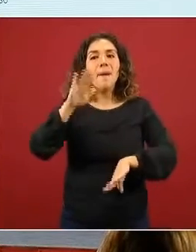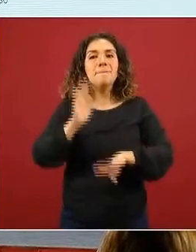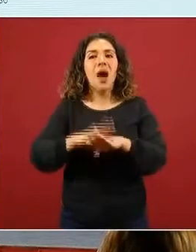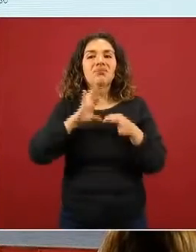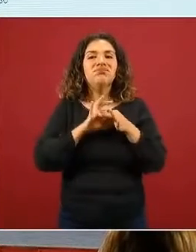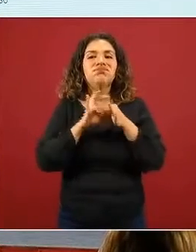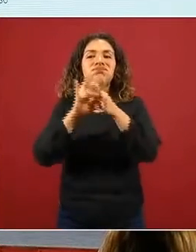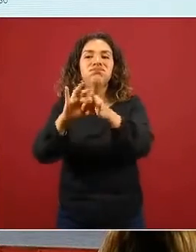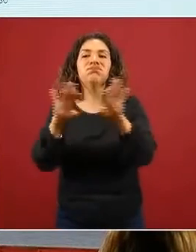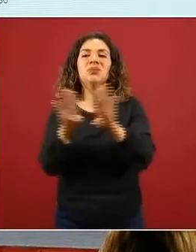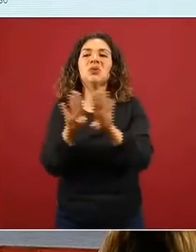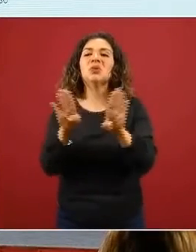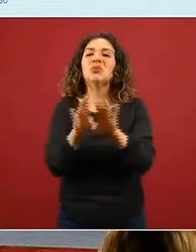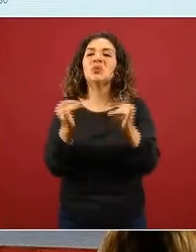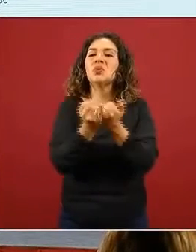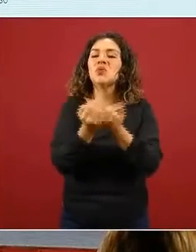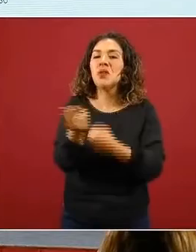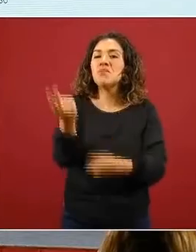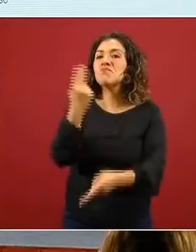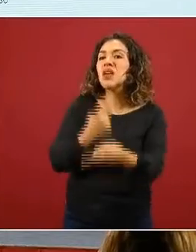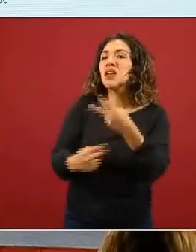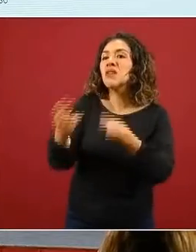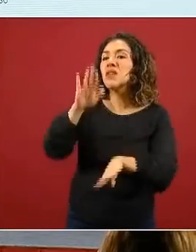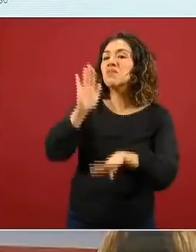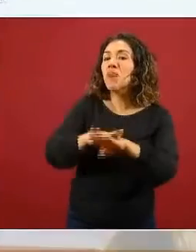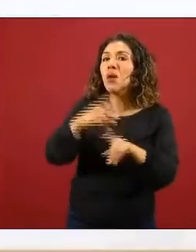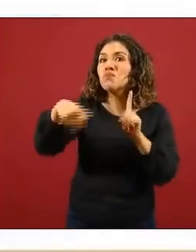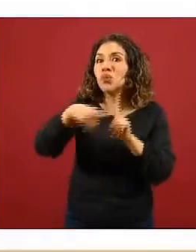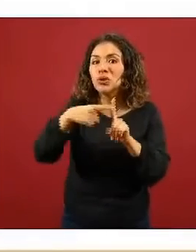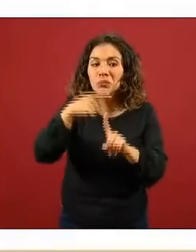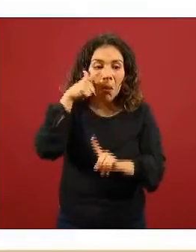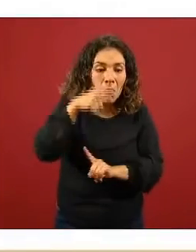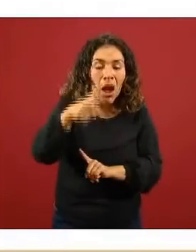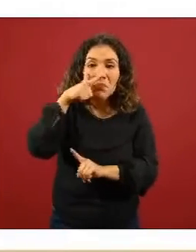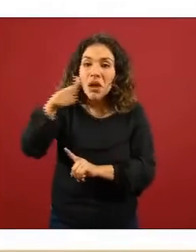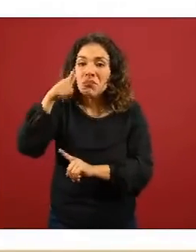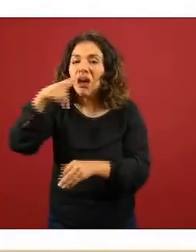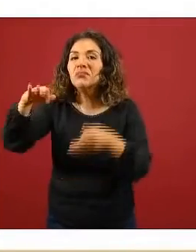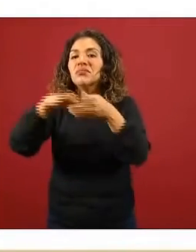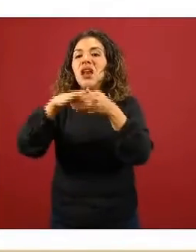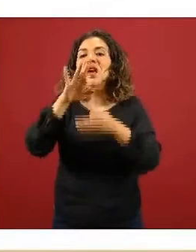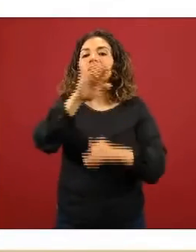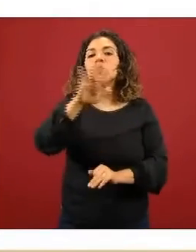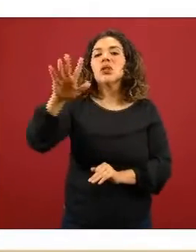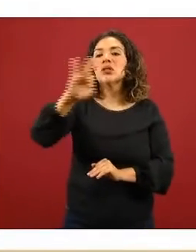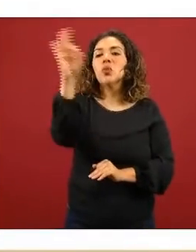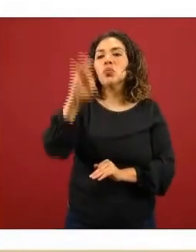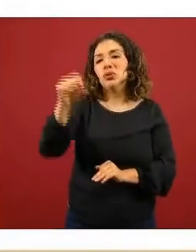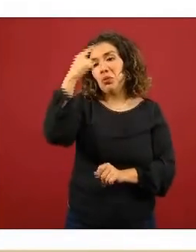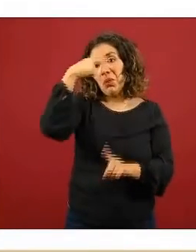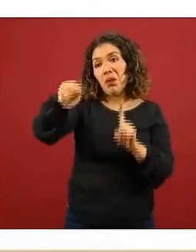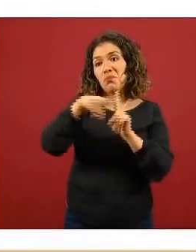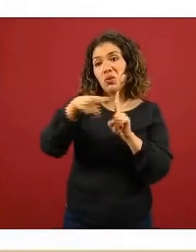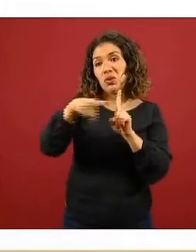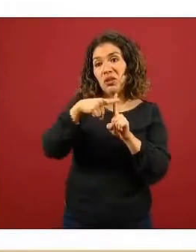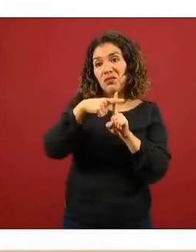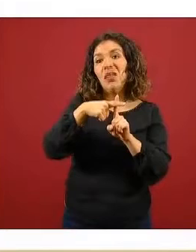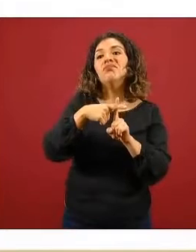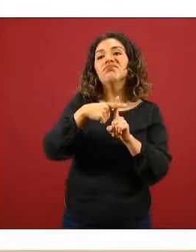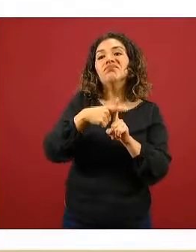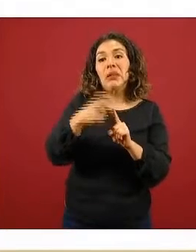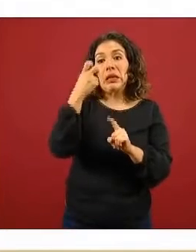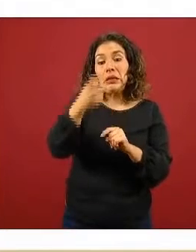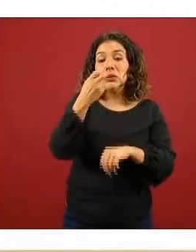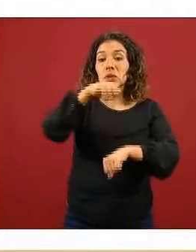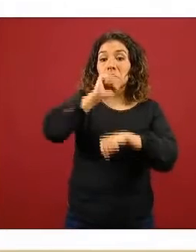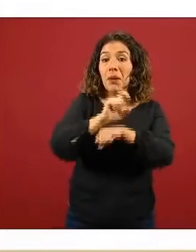mano también con los casos que se van confirmando, llegando hasta un 55% de positividad, y vemos cómo a partir